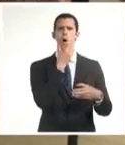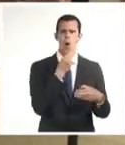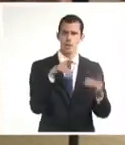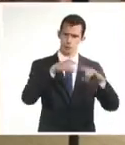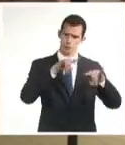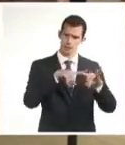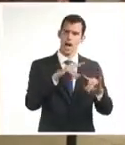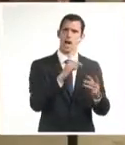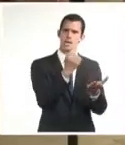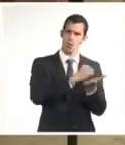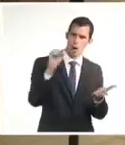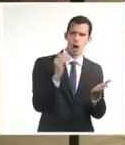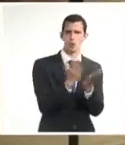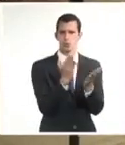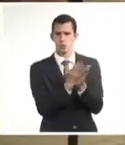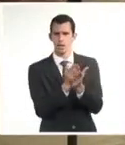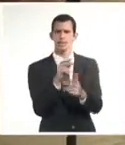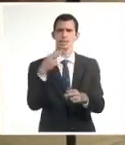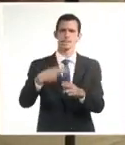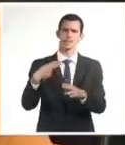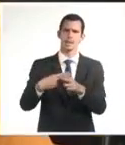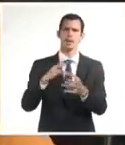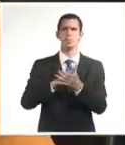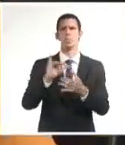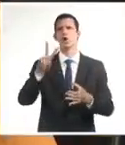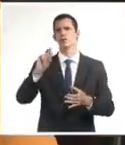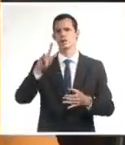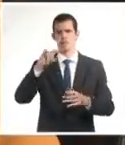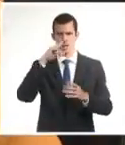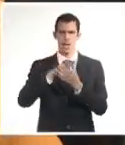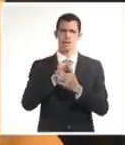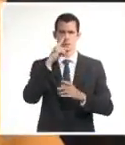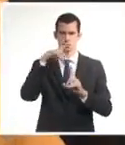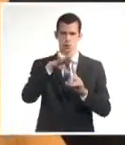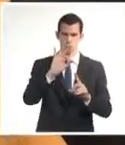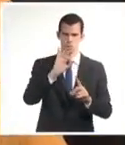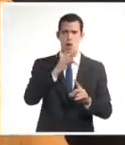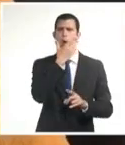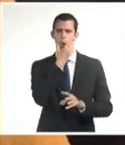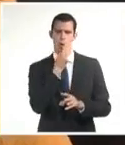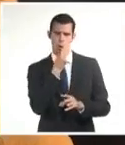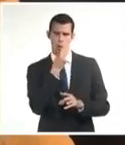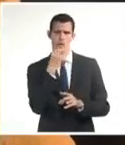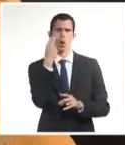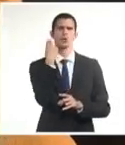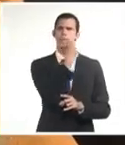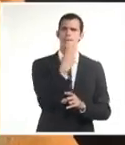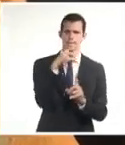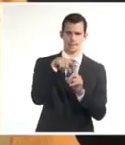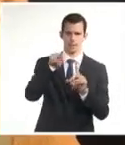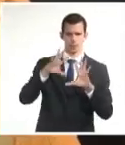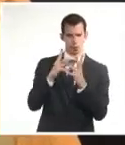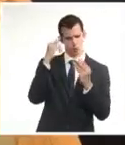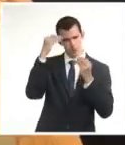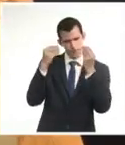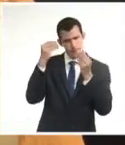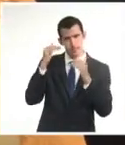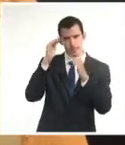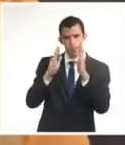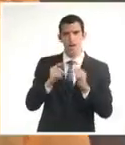la cultura y la defensa de la identidad. Para esta joven, Martí es paradigma moral en